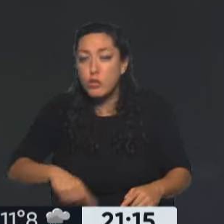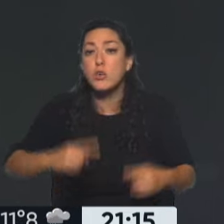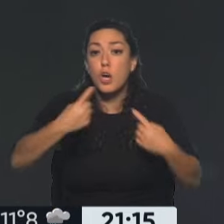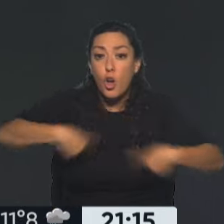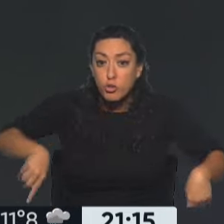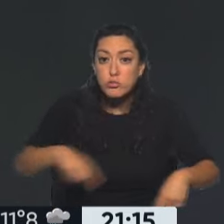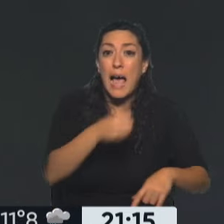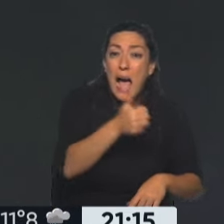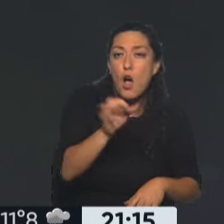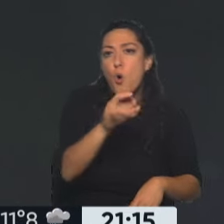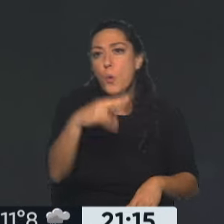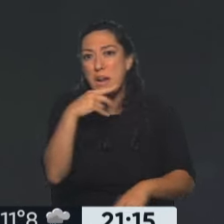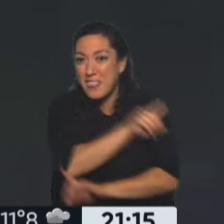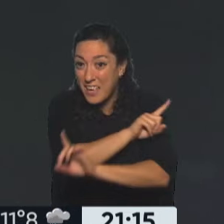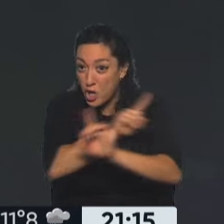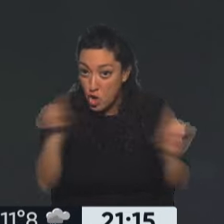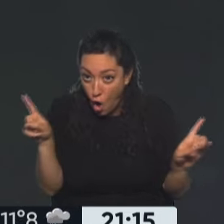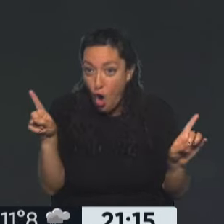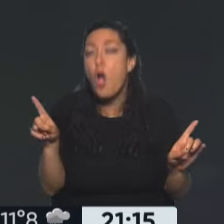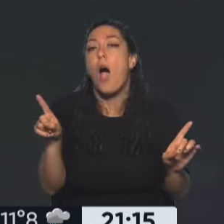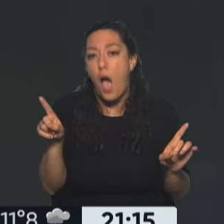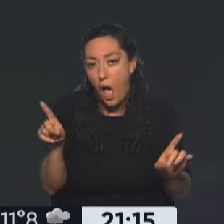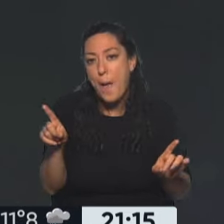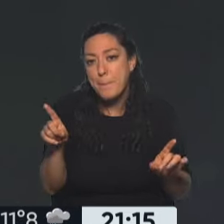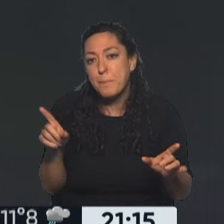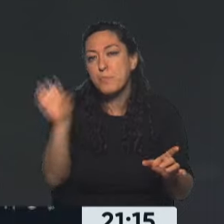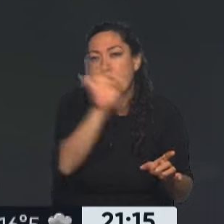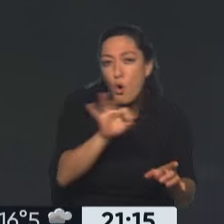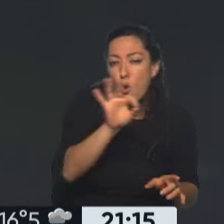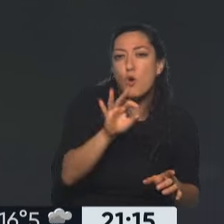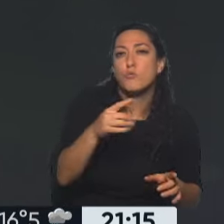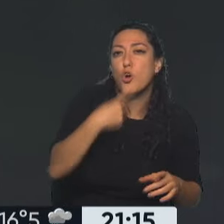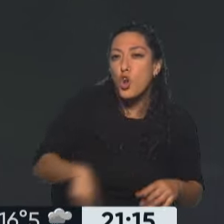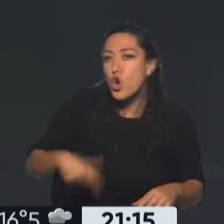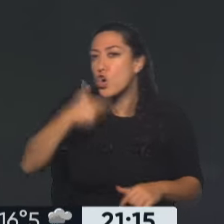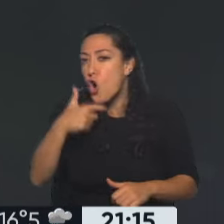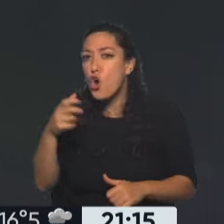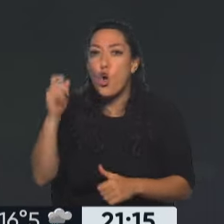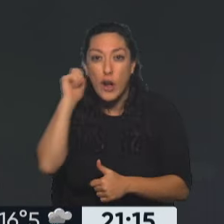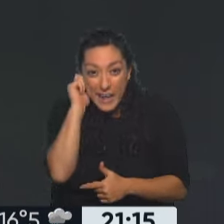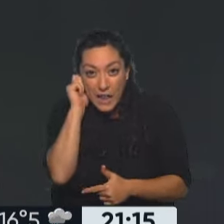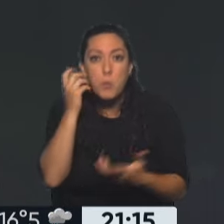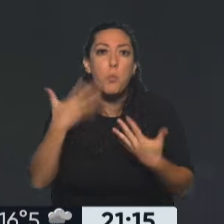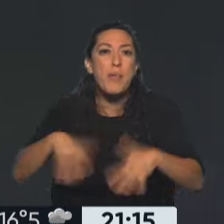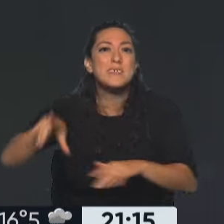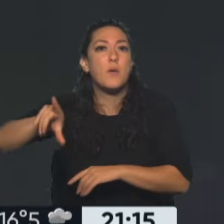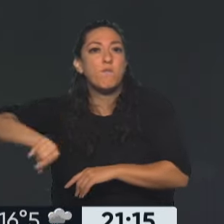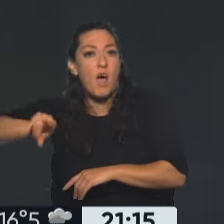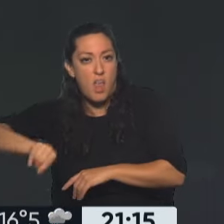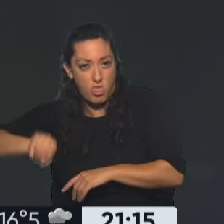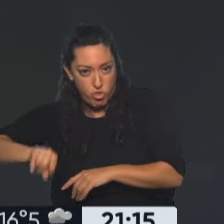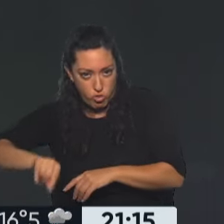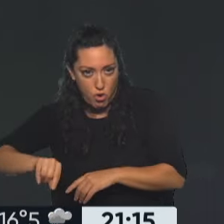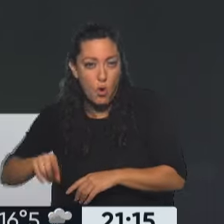no tengan esta etiqueta con este rótulo, que tengan uno de rojo o con la letra G, sean más baratos y que los